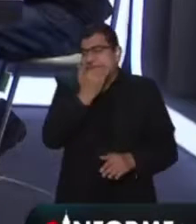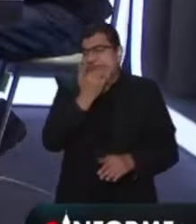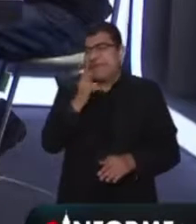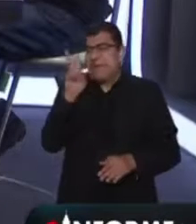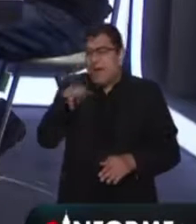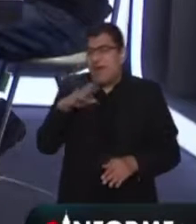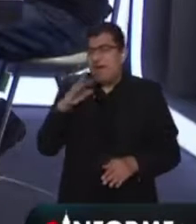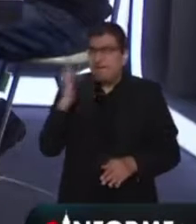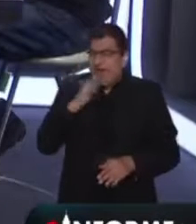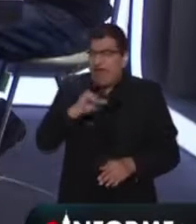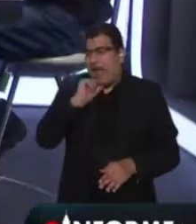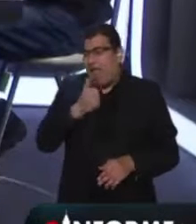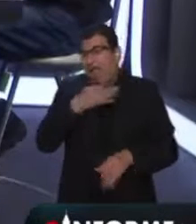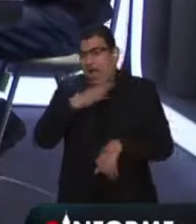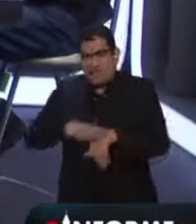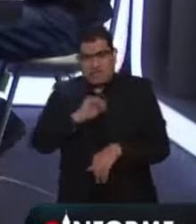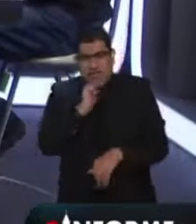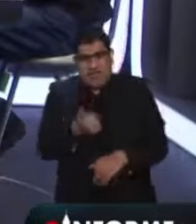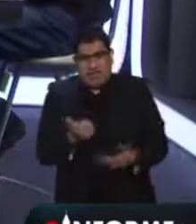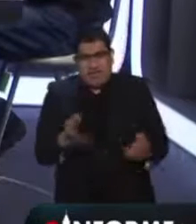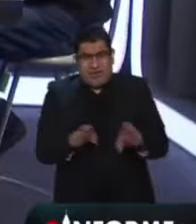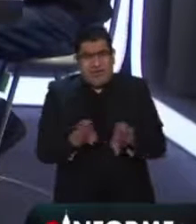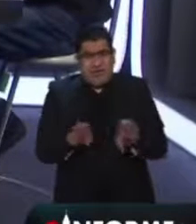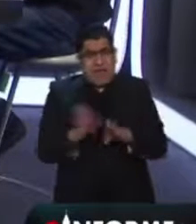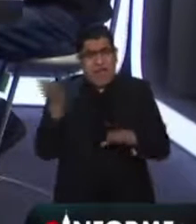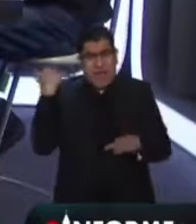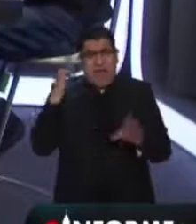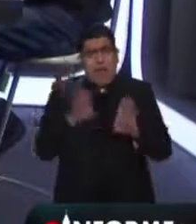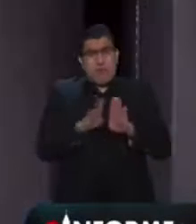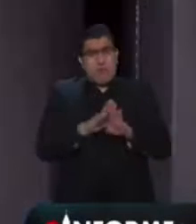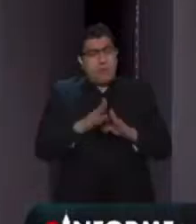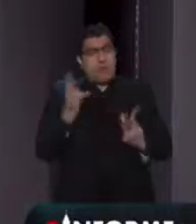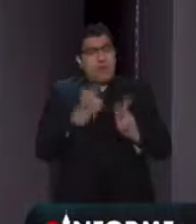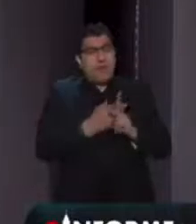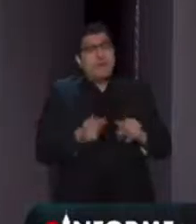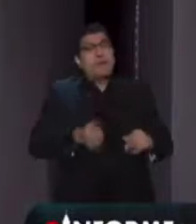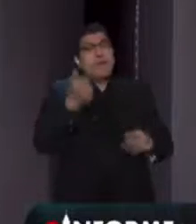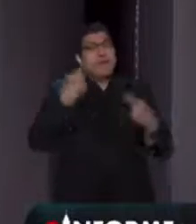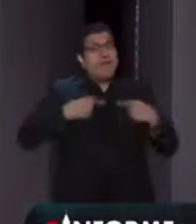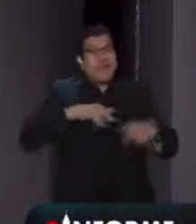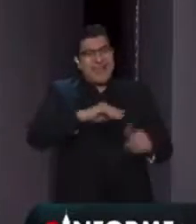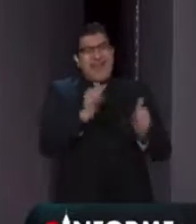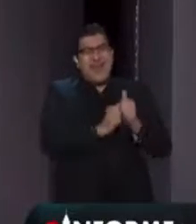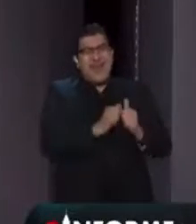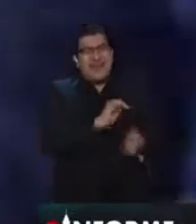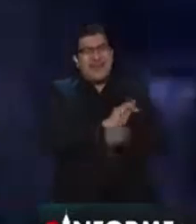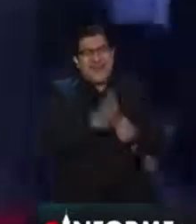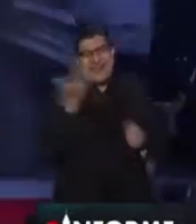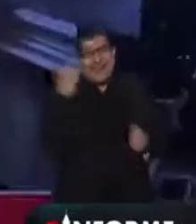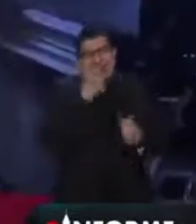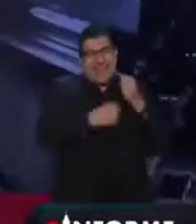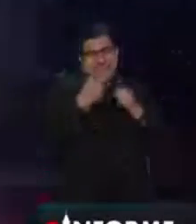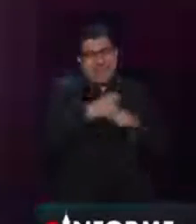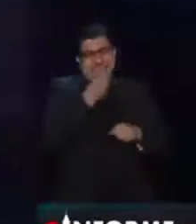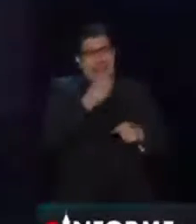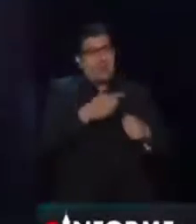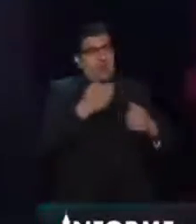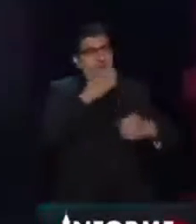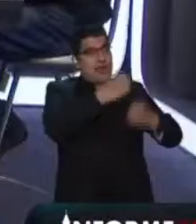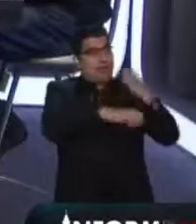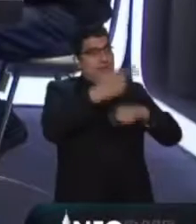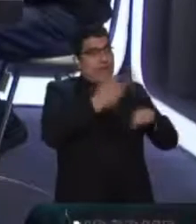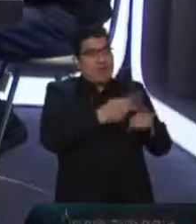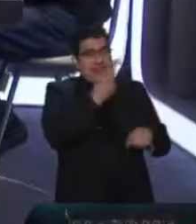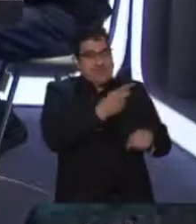periodistas, como ha pasado en otros casos, como cuando habían matado a la primera persona por COVID, si lo recuerdan, hace un año, sí, que era un empresario,